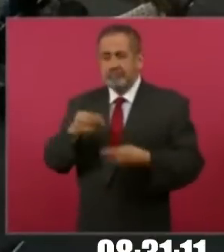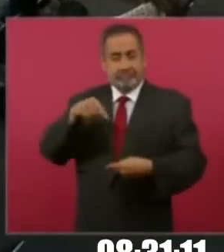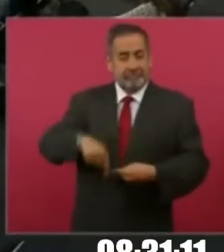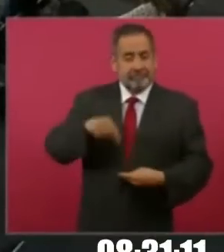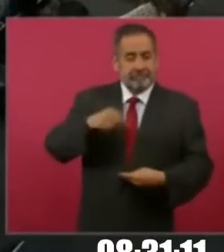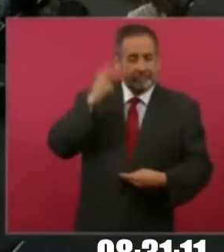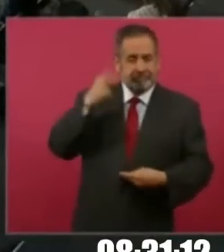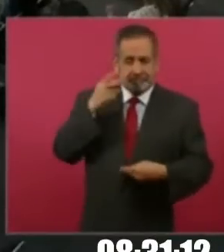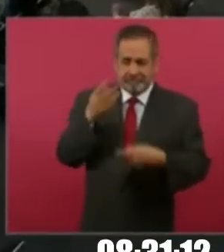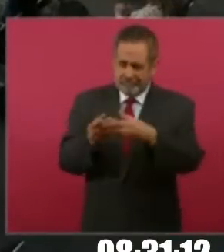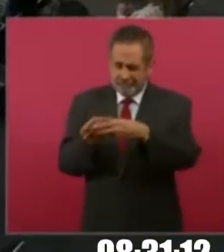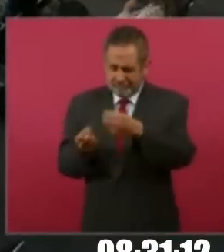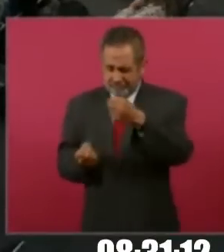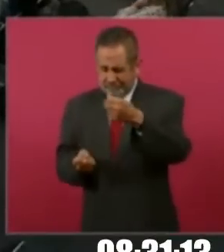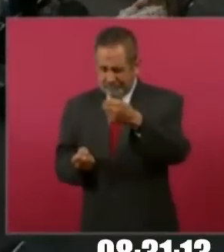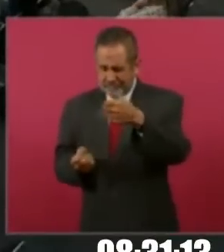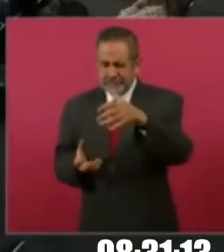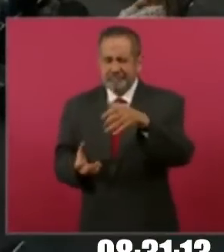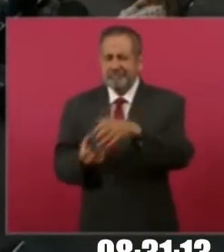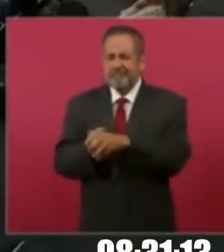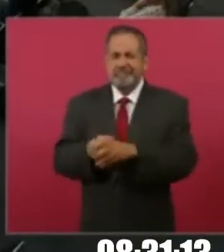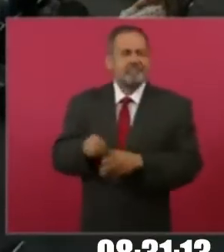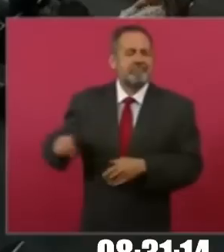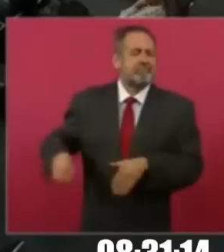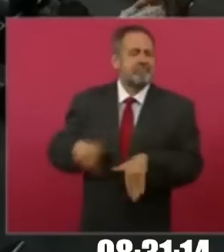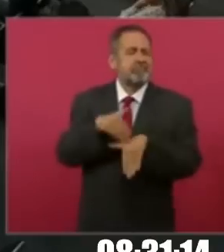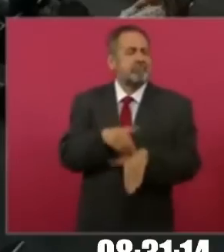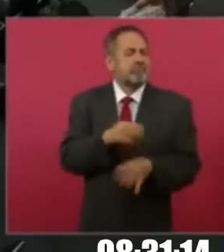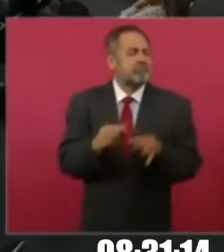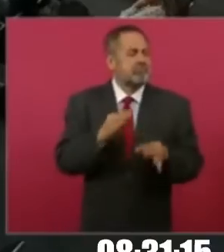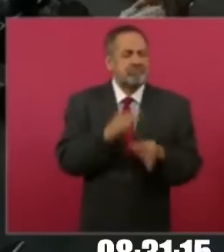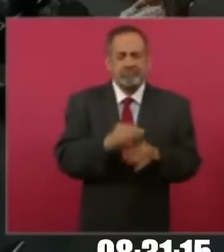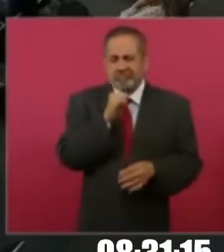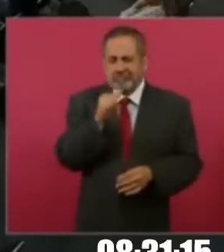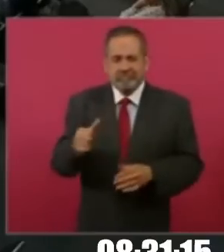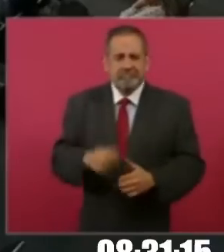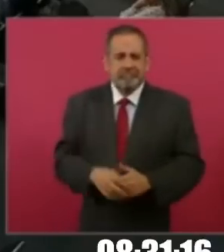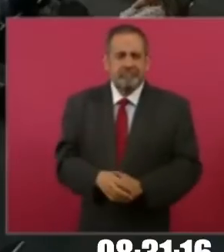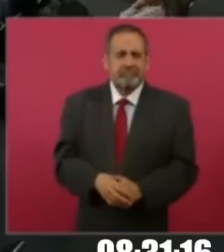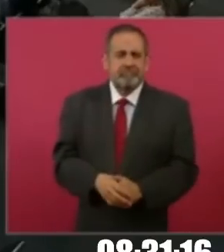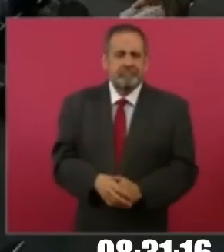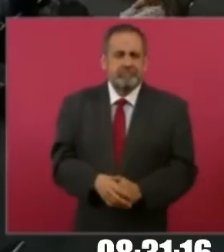Virreyes se acata pero no se cumple